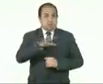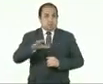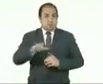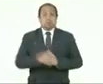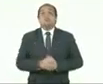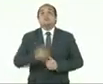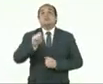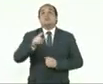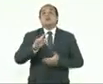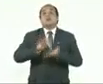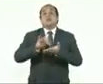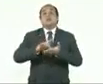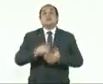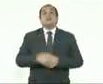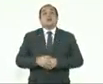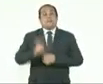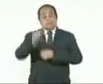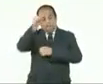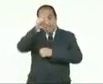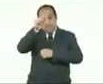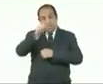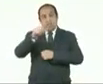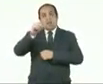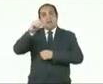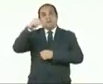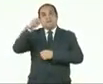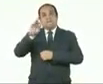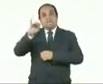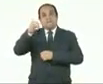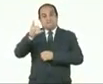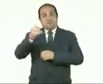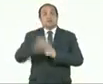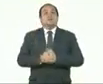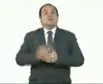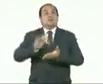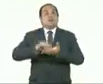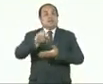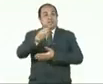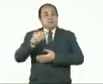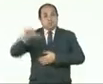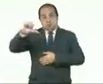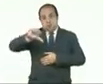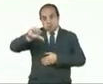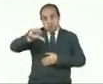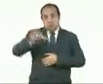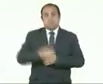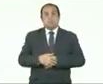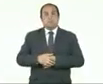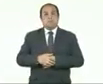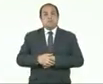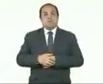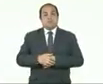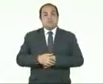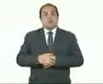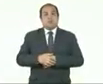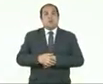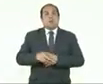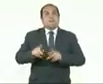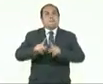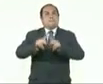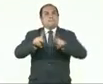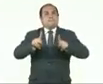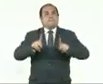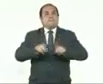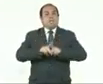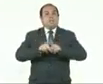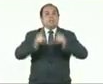también, padre Fray Vidal Enríquez Barrientos. Gracias por recibirnos aquí en este atrio de la capilla. Y,